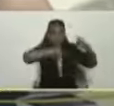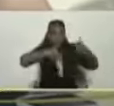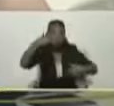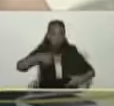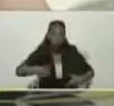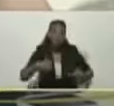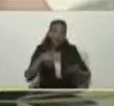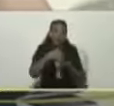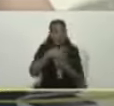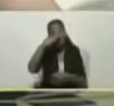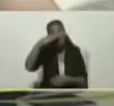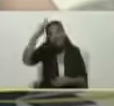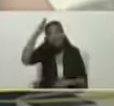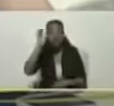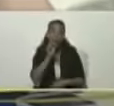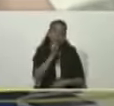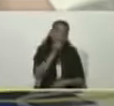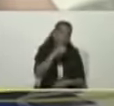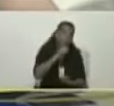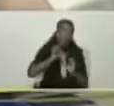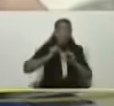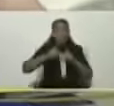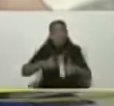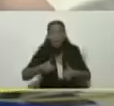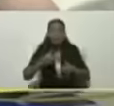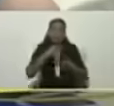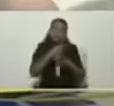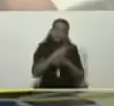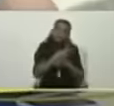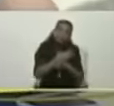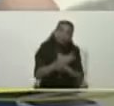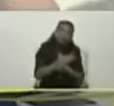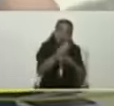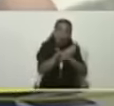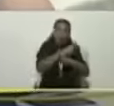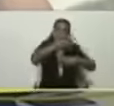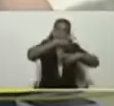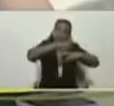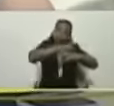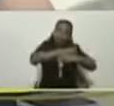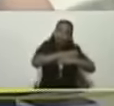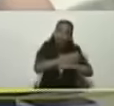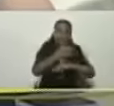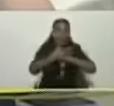las mujeres adultas, que ya comienza un proceso de descalcificación.